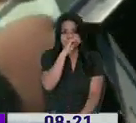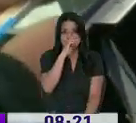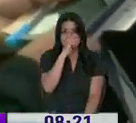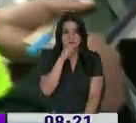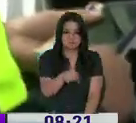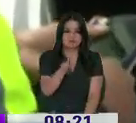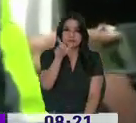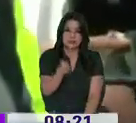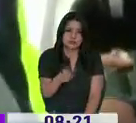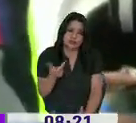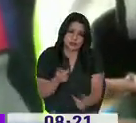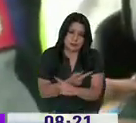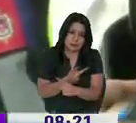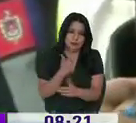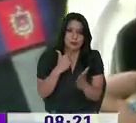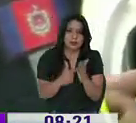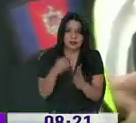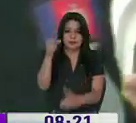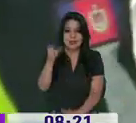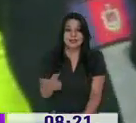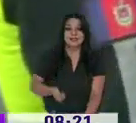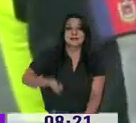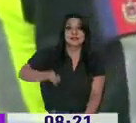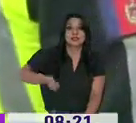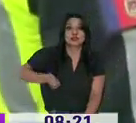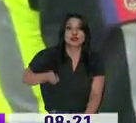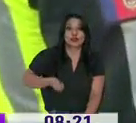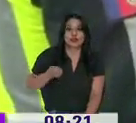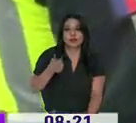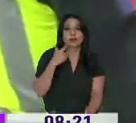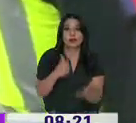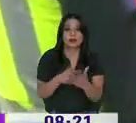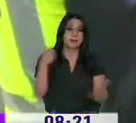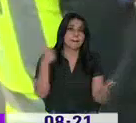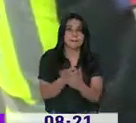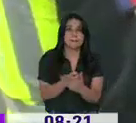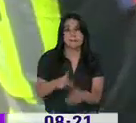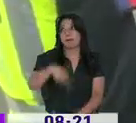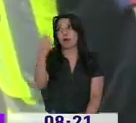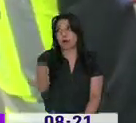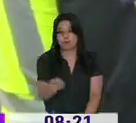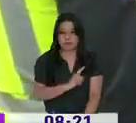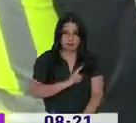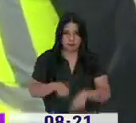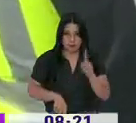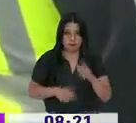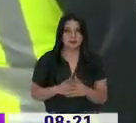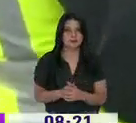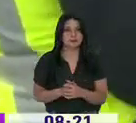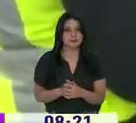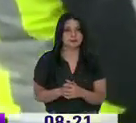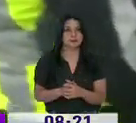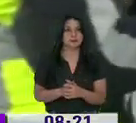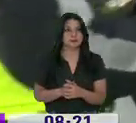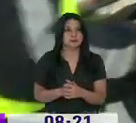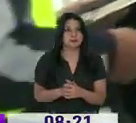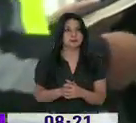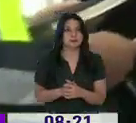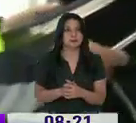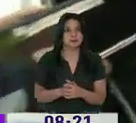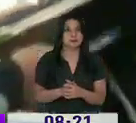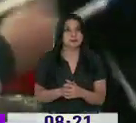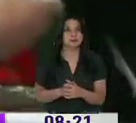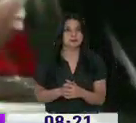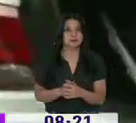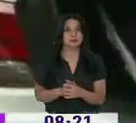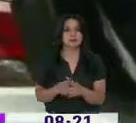de la persona, porque no sería bueno tener un extintor que puede en un frenazo salir volando. ¿Cómo la ciudadanía identificará entonces que es un